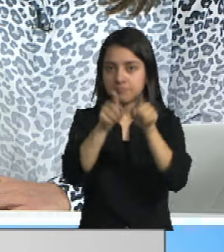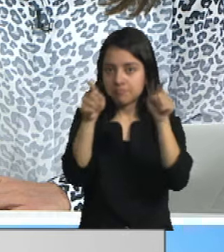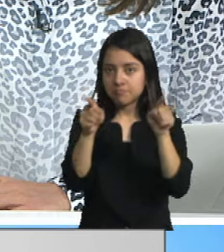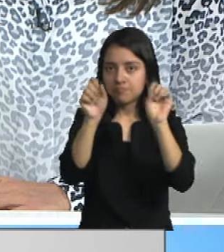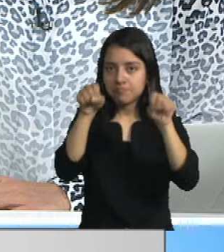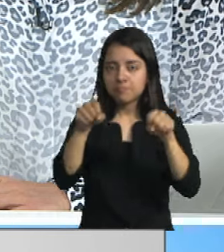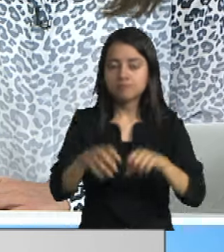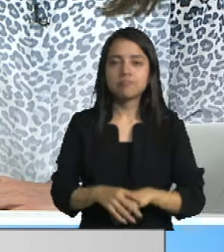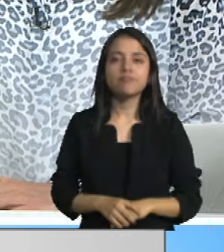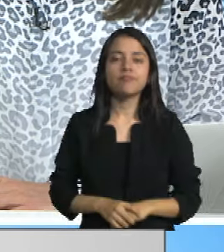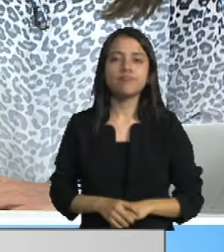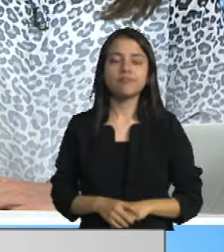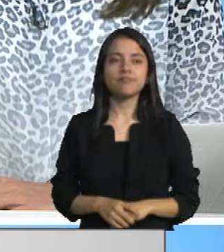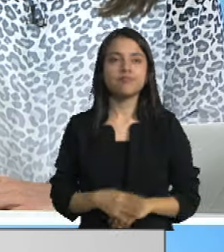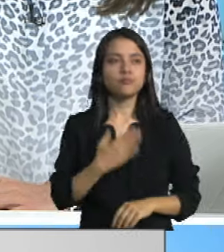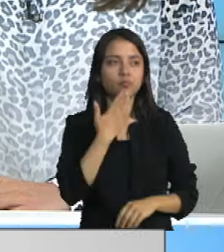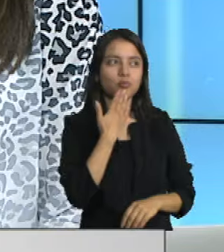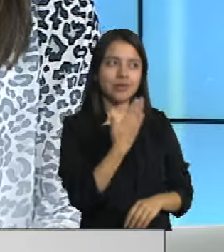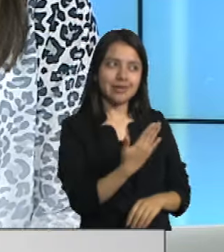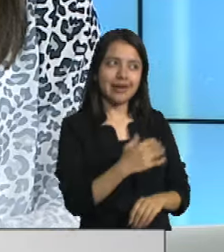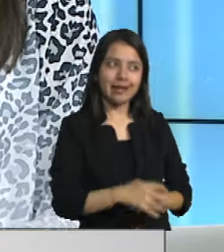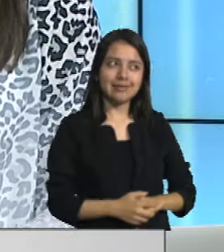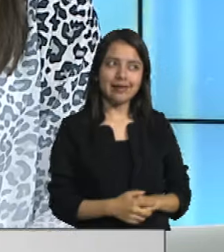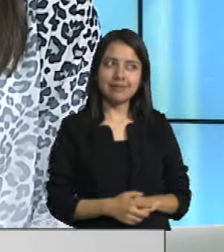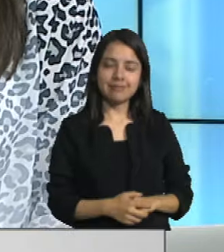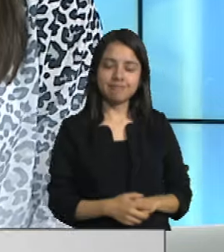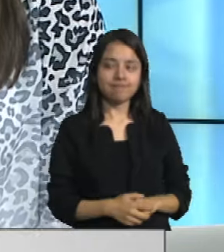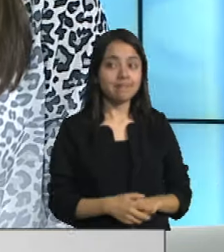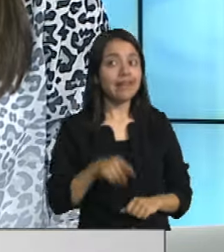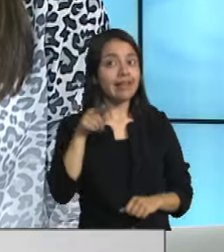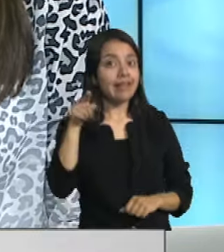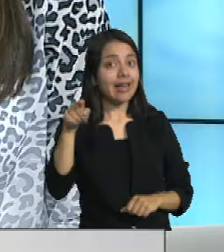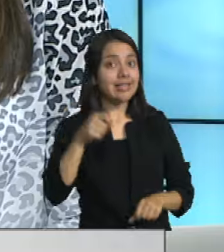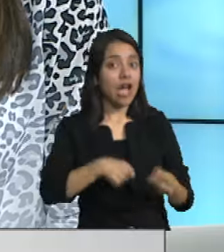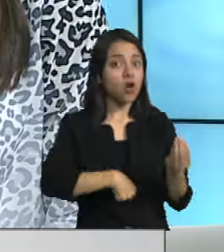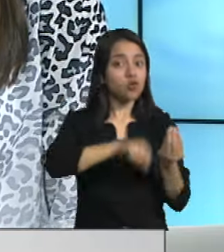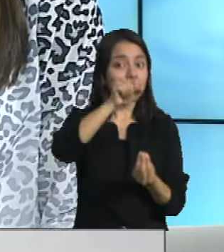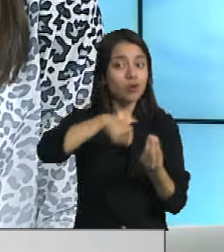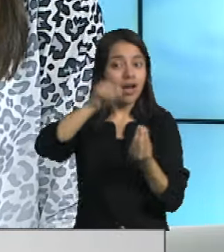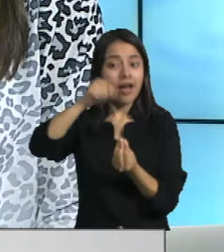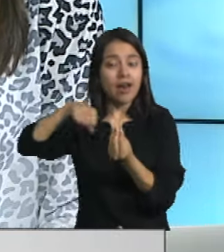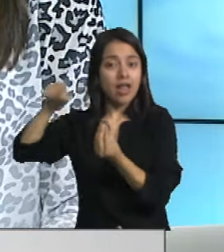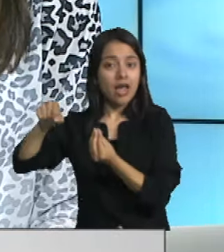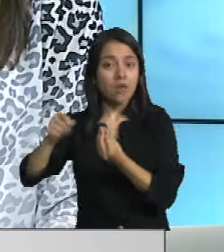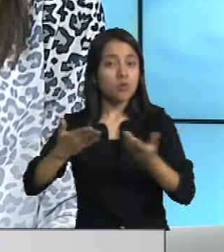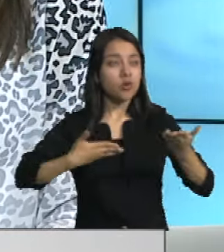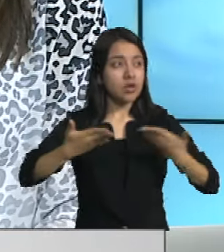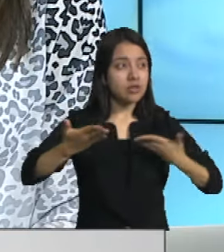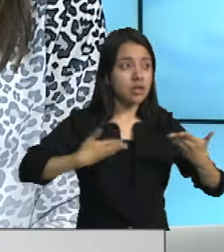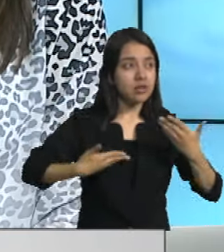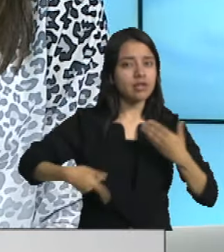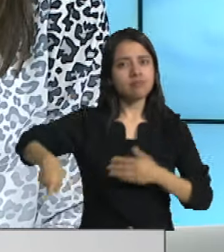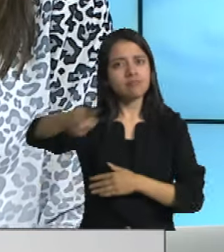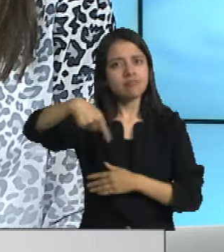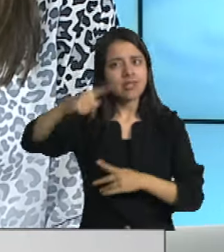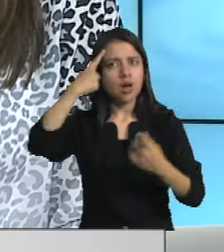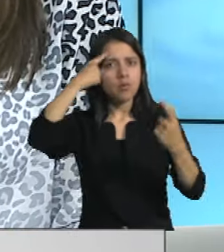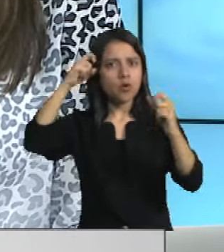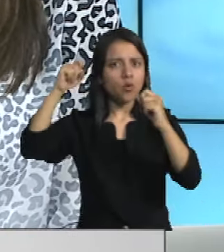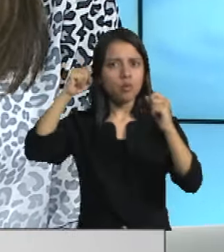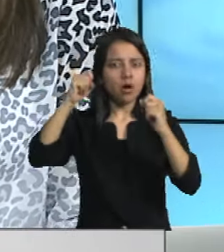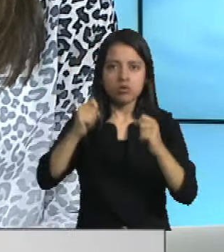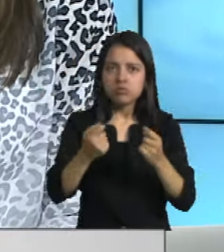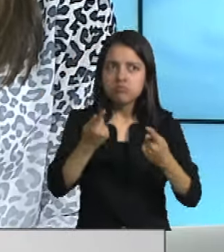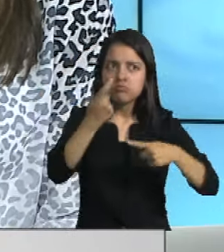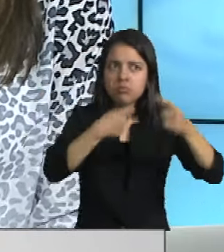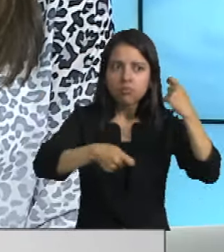Noticentro 1, CMI. Luisa, muchas gracias. Y también en Santander, a los gremios y a los comerciantes les preocupa la restricción de la venta de gas